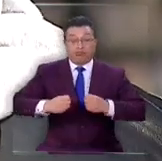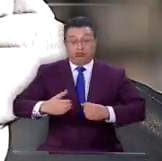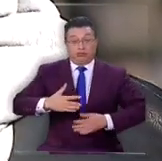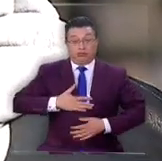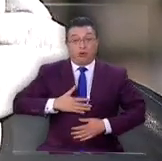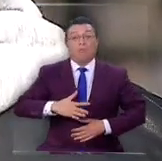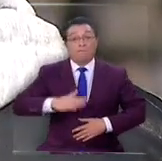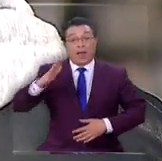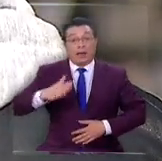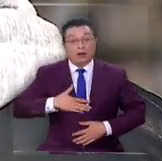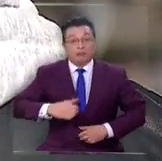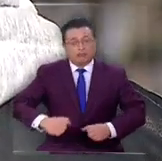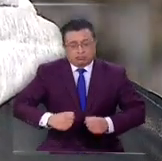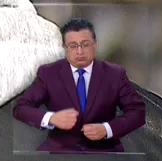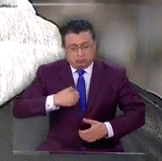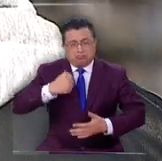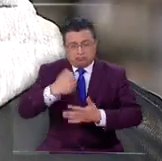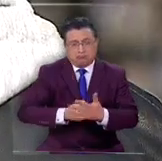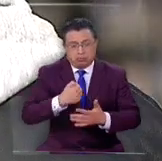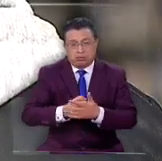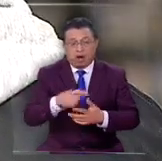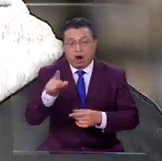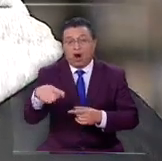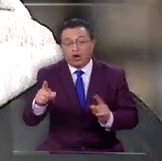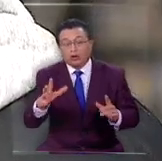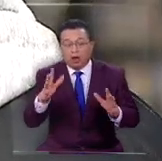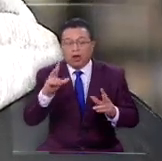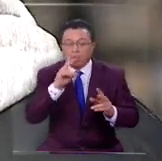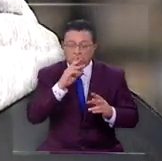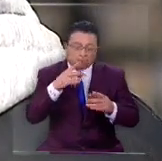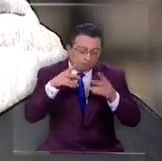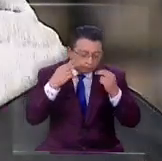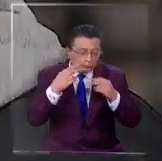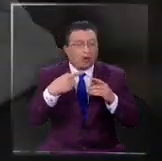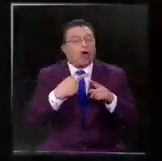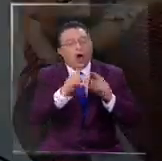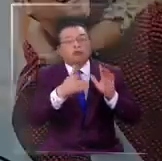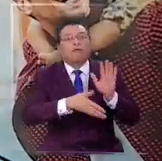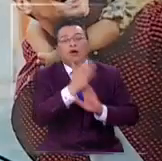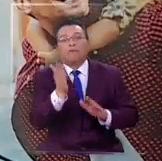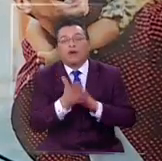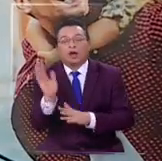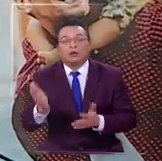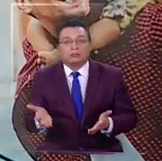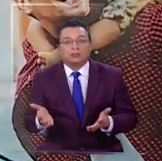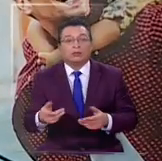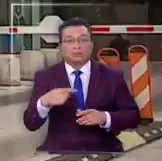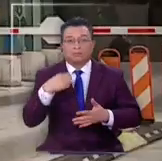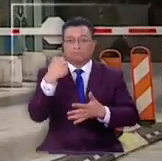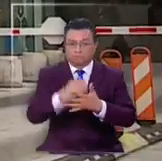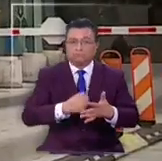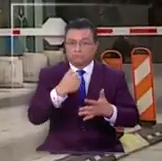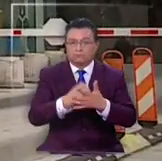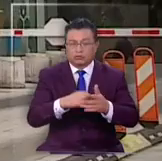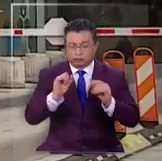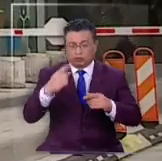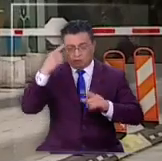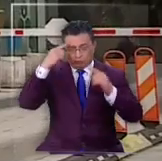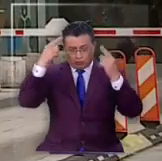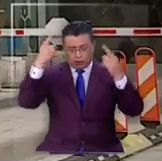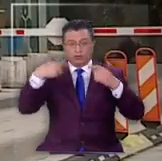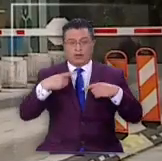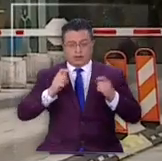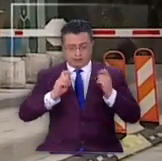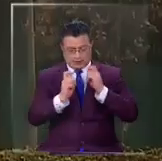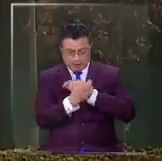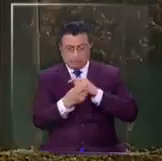fortaleza, como por decirlo, que luchar, sino que simplemente dice, filo, busco otra ISAPRE. Una lucha que ha querido dar no solo por su sueño de